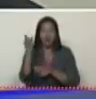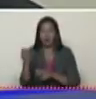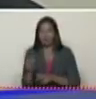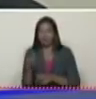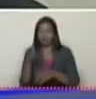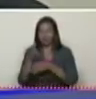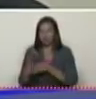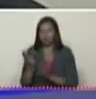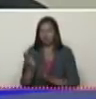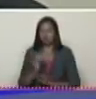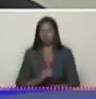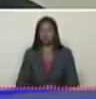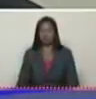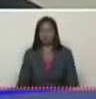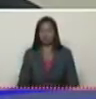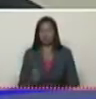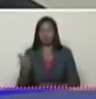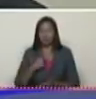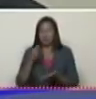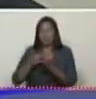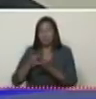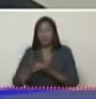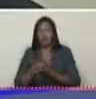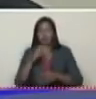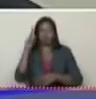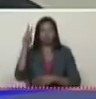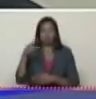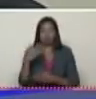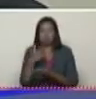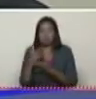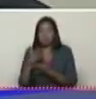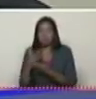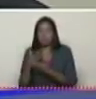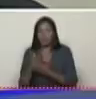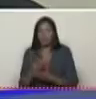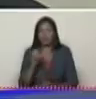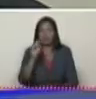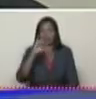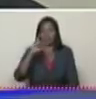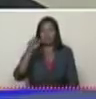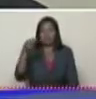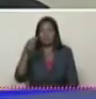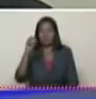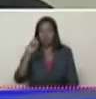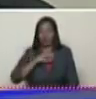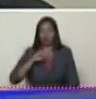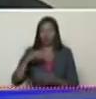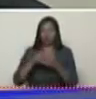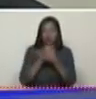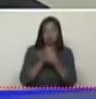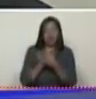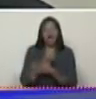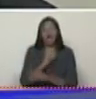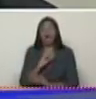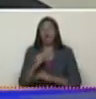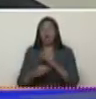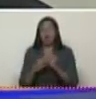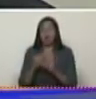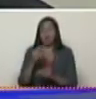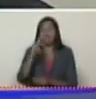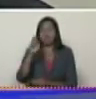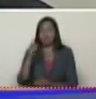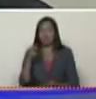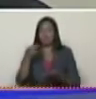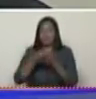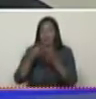Italia, que bueno, venía pagando regularmente a través de Circo. Una vez que nos secuestran Circo, PDVSA intenta pagar